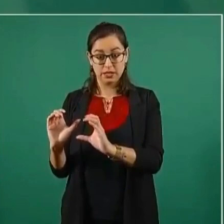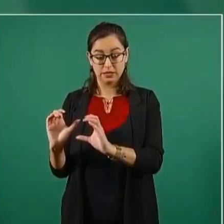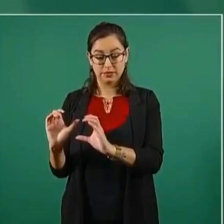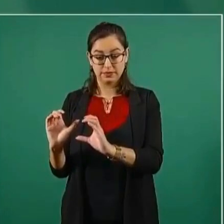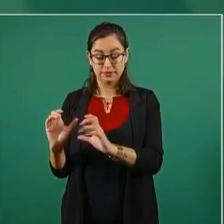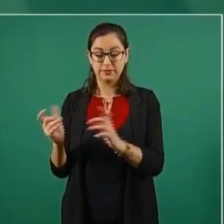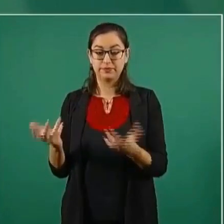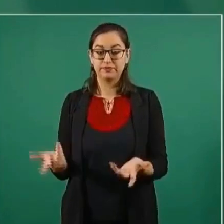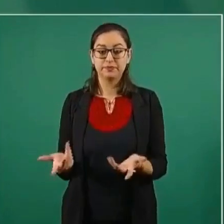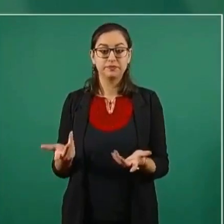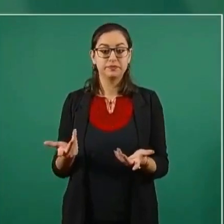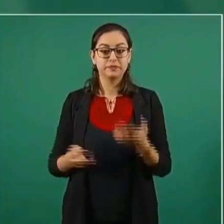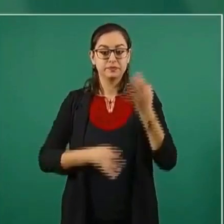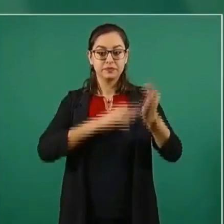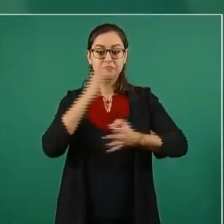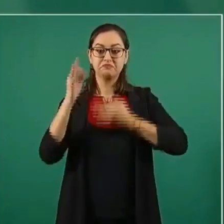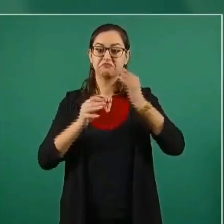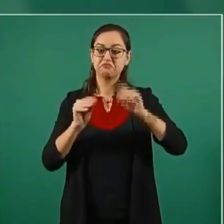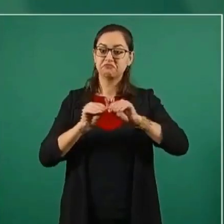ante la manipulación,